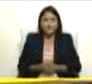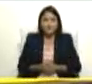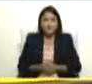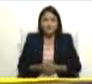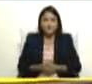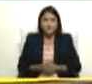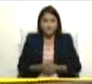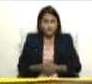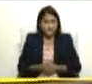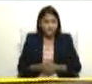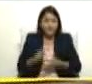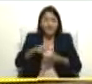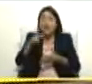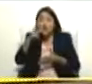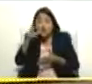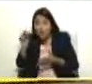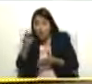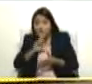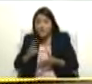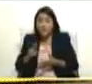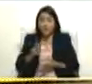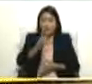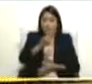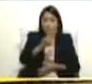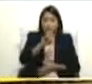La opción del no,